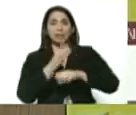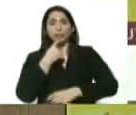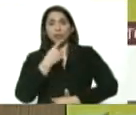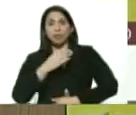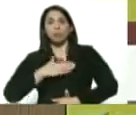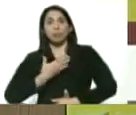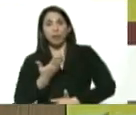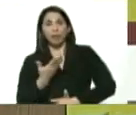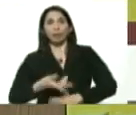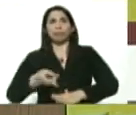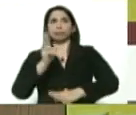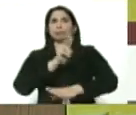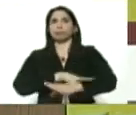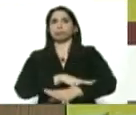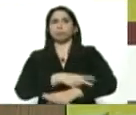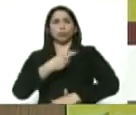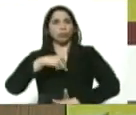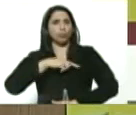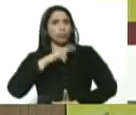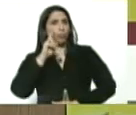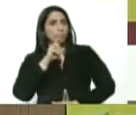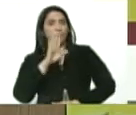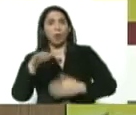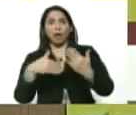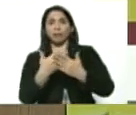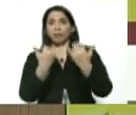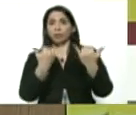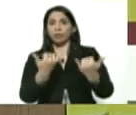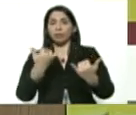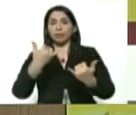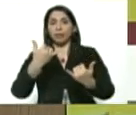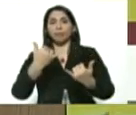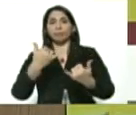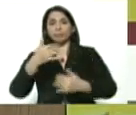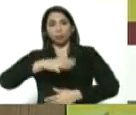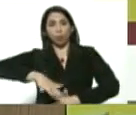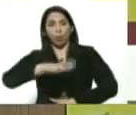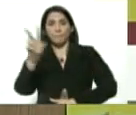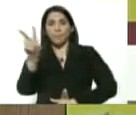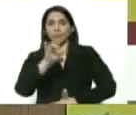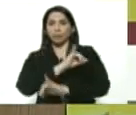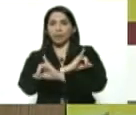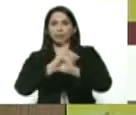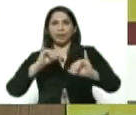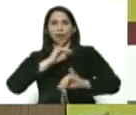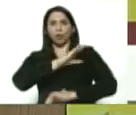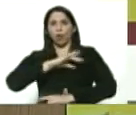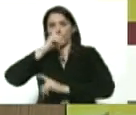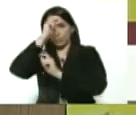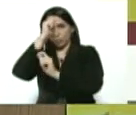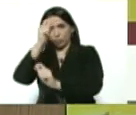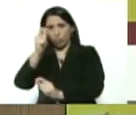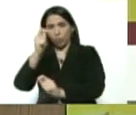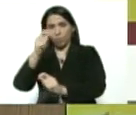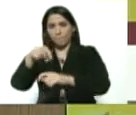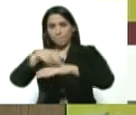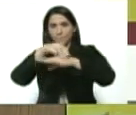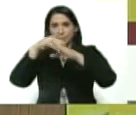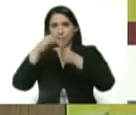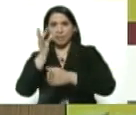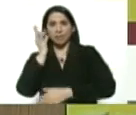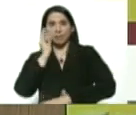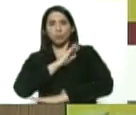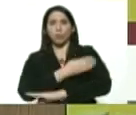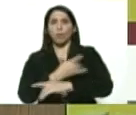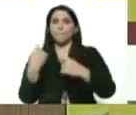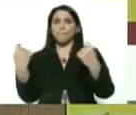tener mayor virulencia de lo que hemos visto hasta ahora en el resto del país de hecho ya se comisionó a la ministra de poder